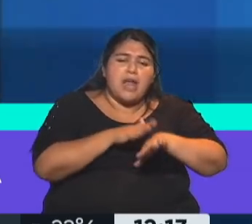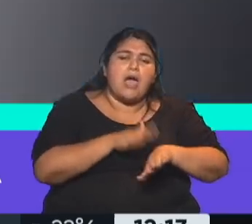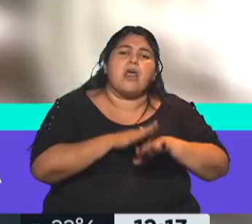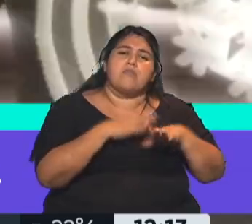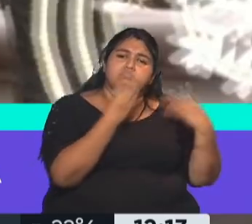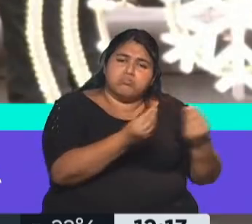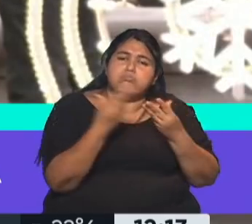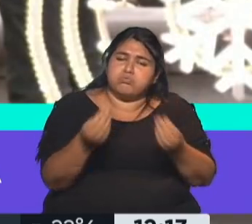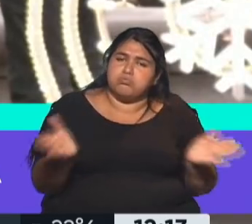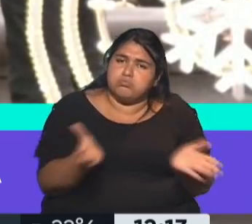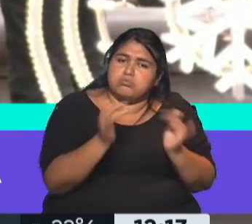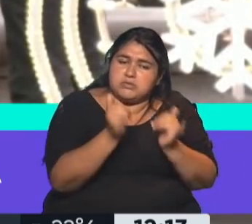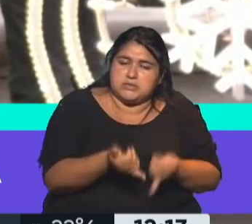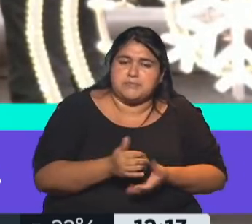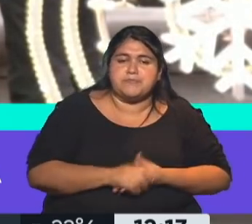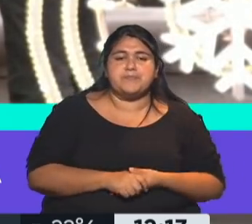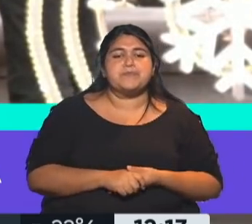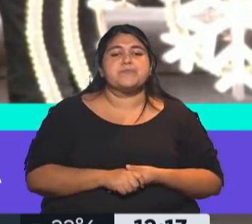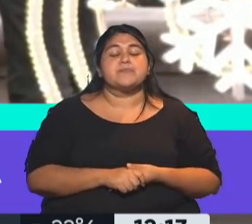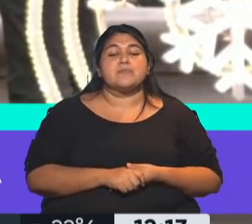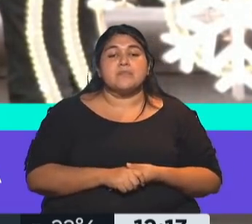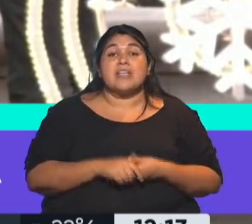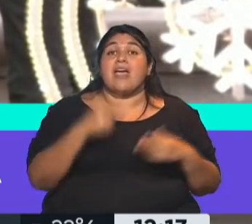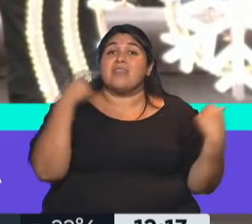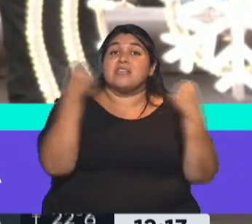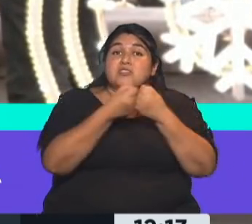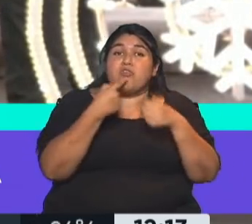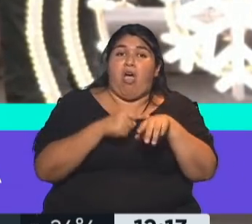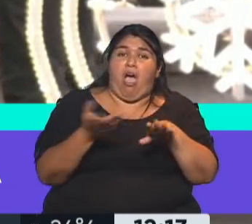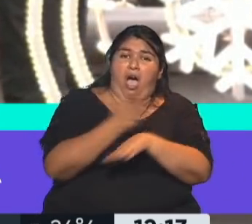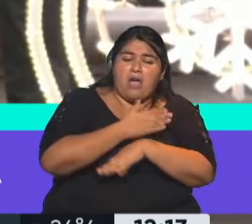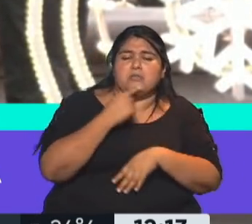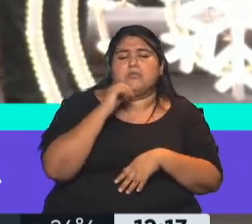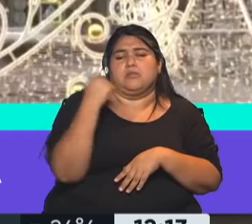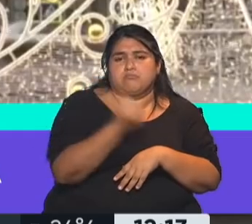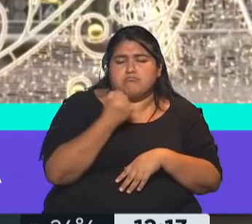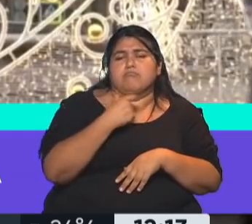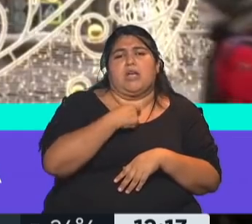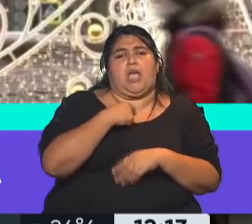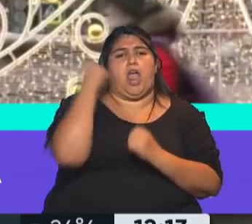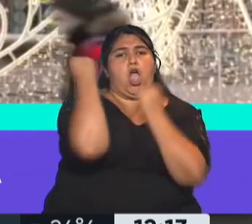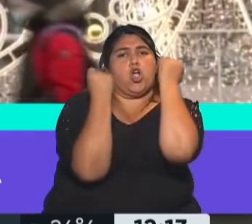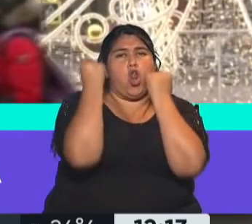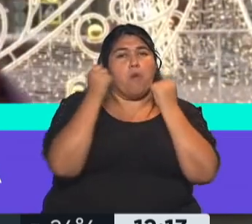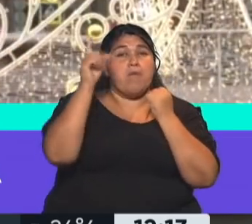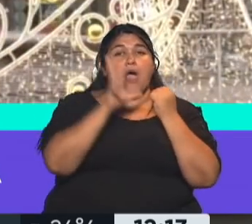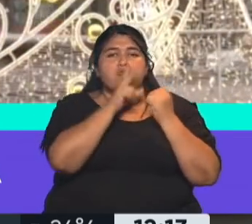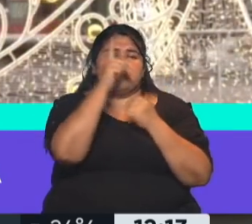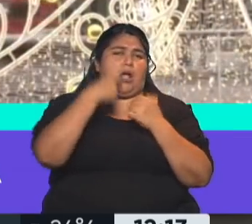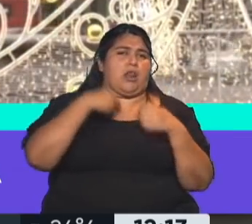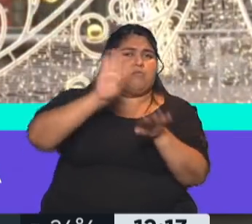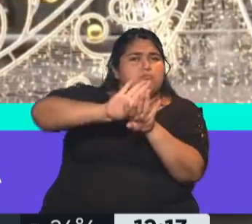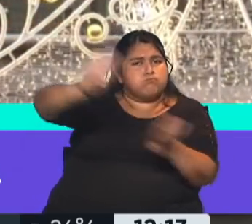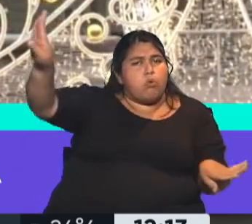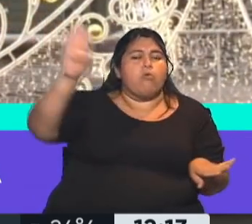et solidaire. Las medidas pactadas pretenden aislar la economía rusa del resto del mundo y suponen